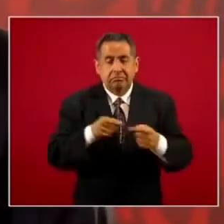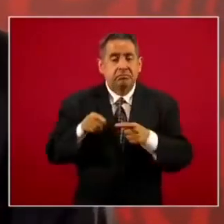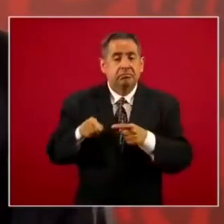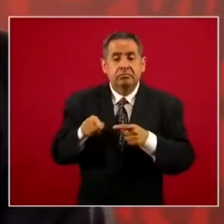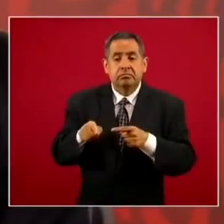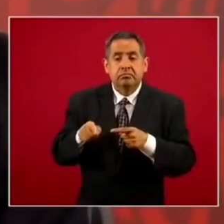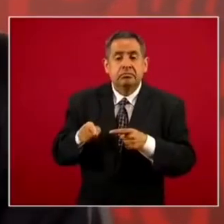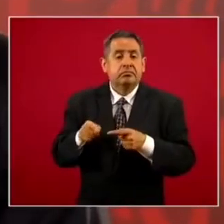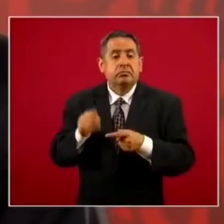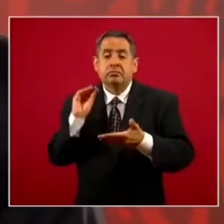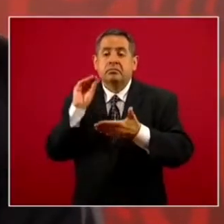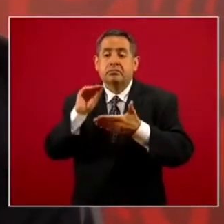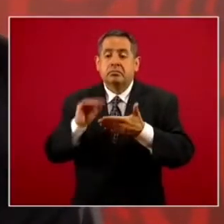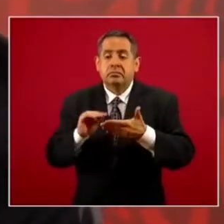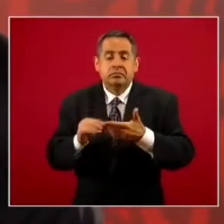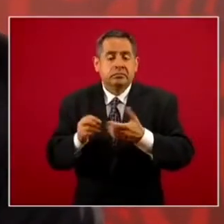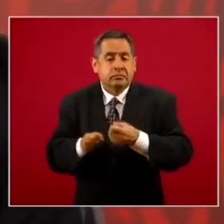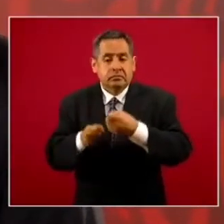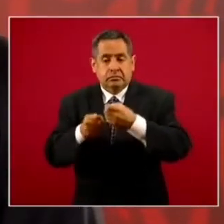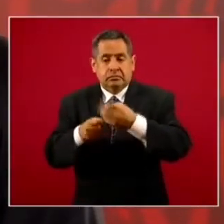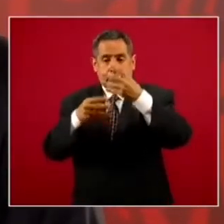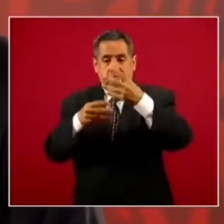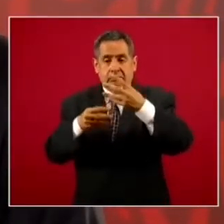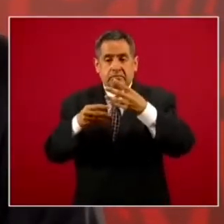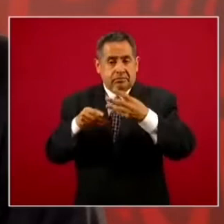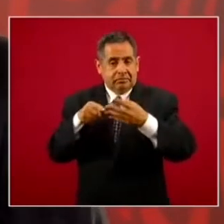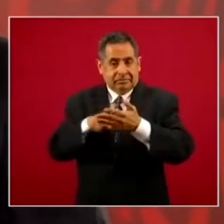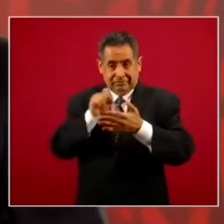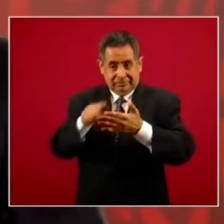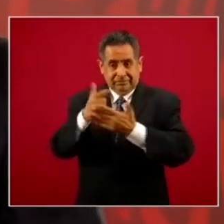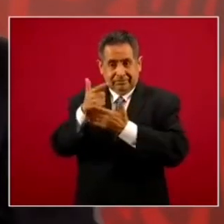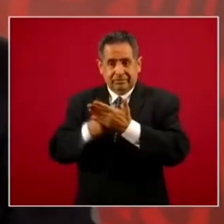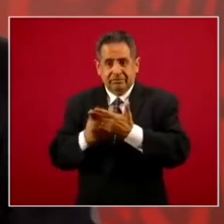ya aparecen en la lista de Forbes